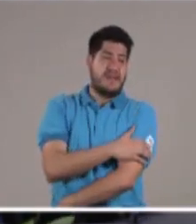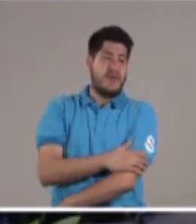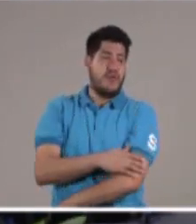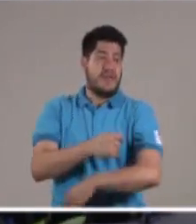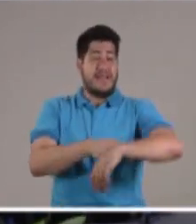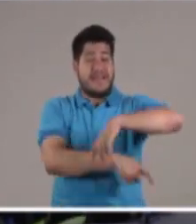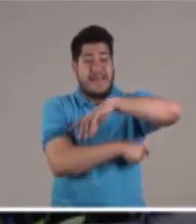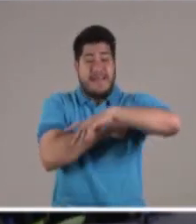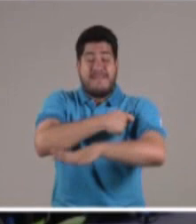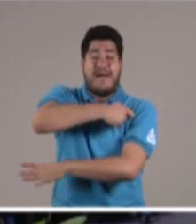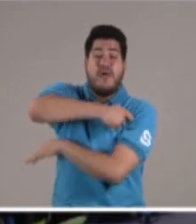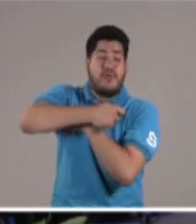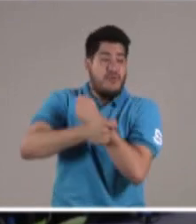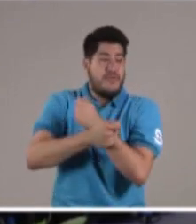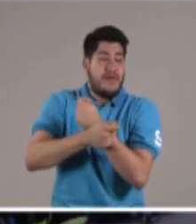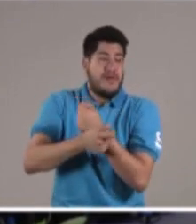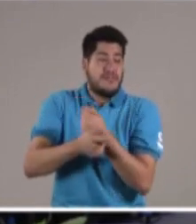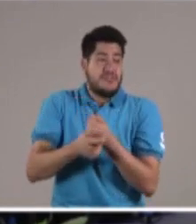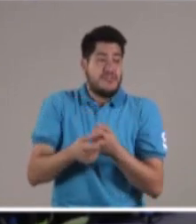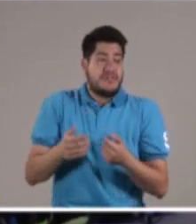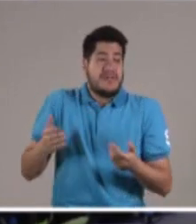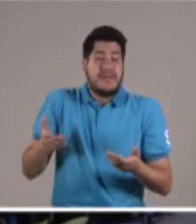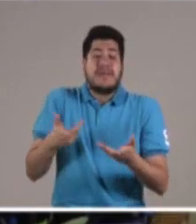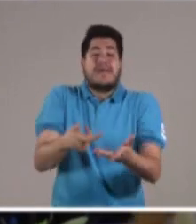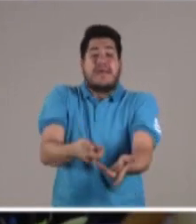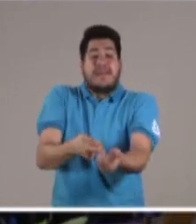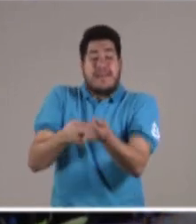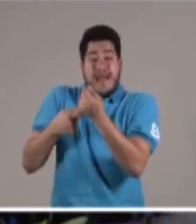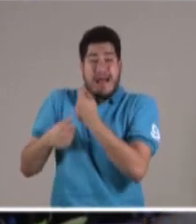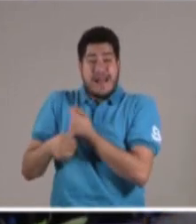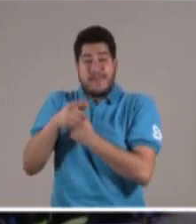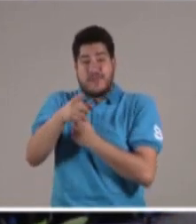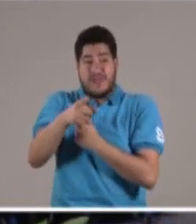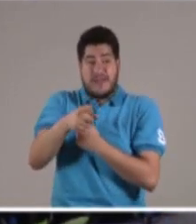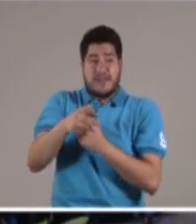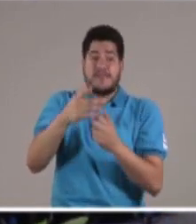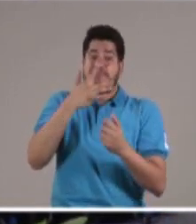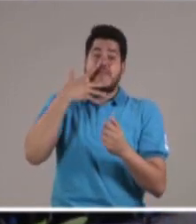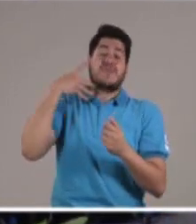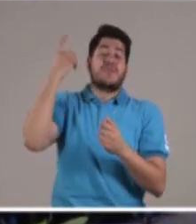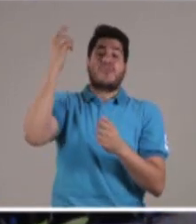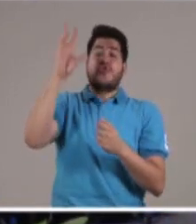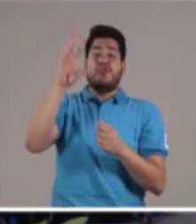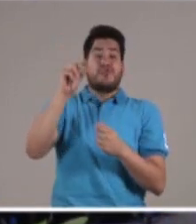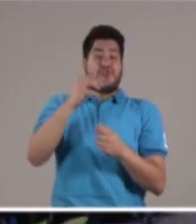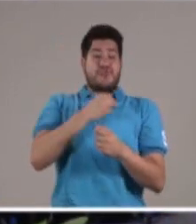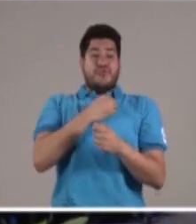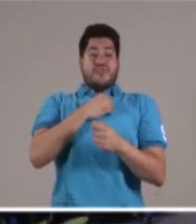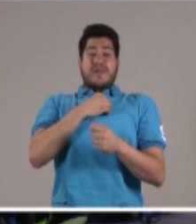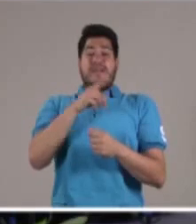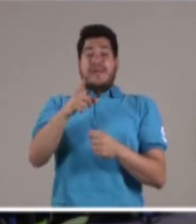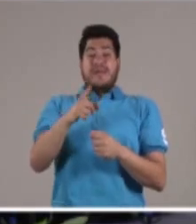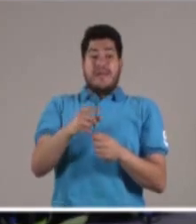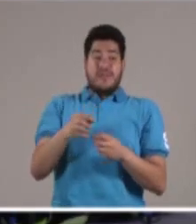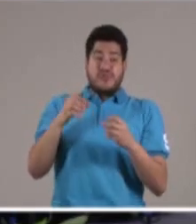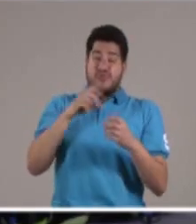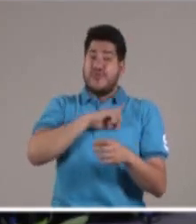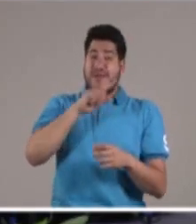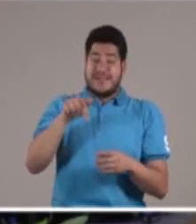los brazos y te vamos a jalar pero Dios no quiere que permanezcas en ese pozo tarampa